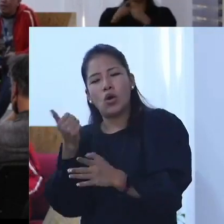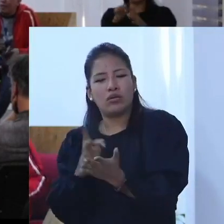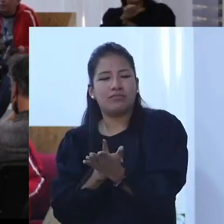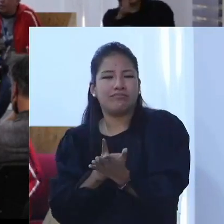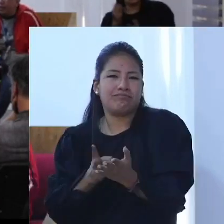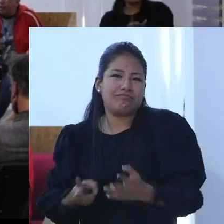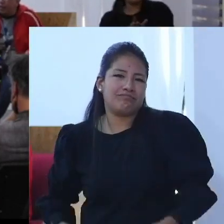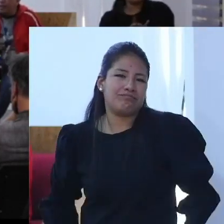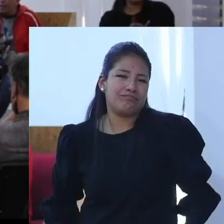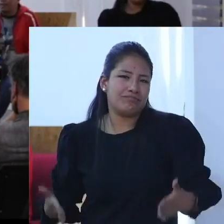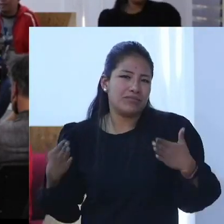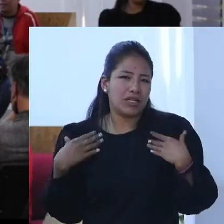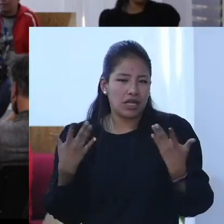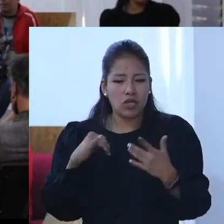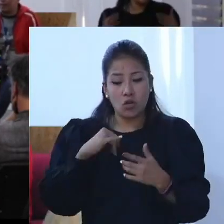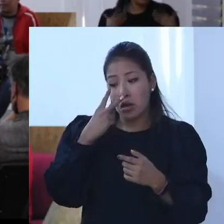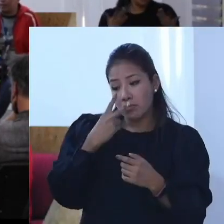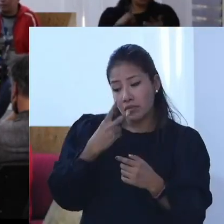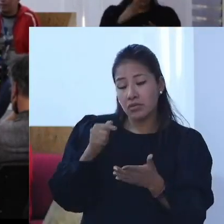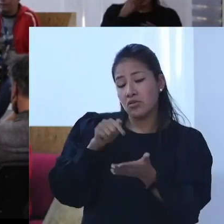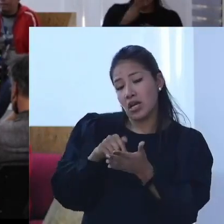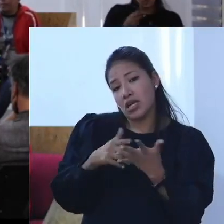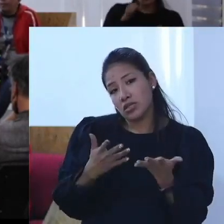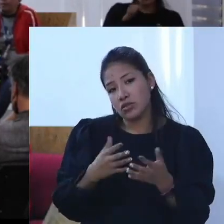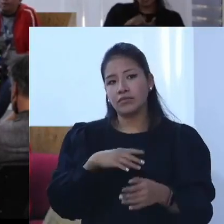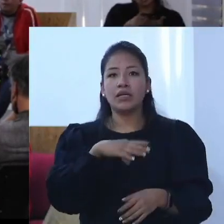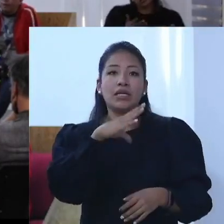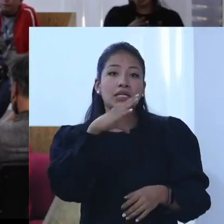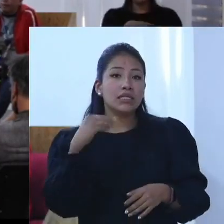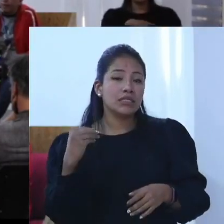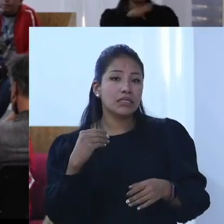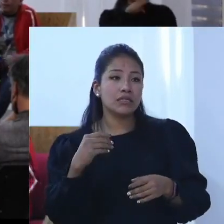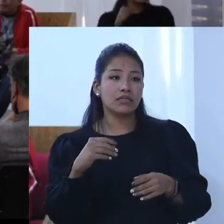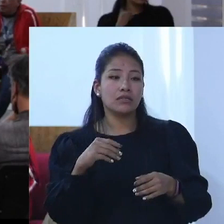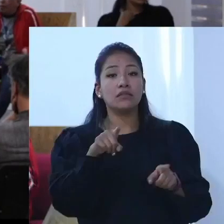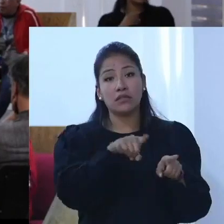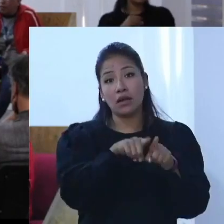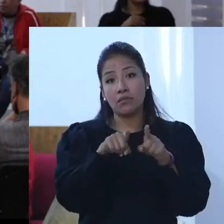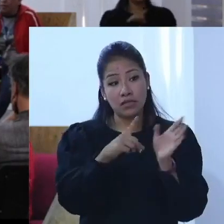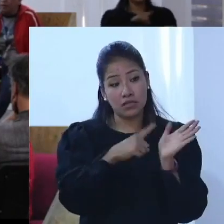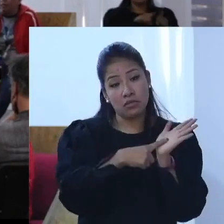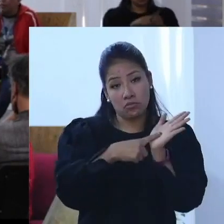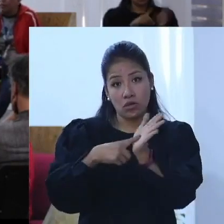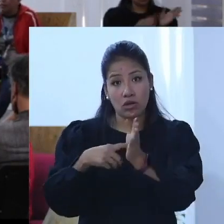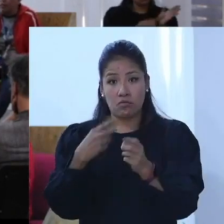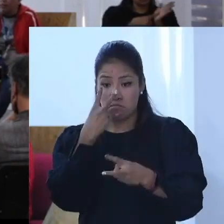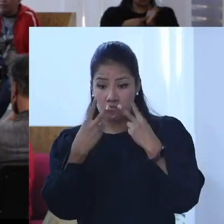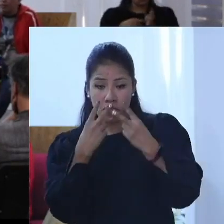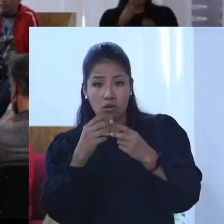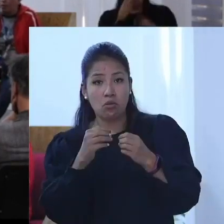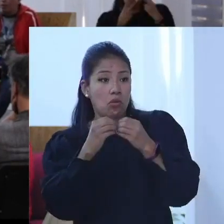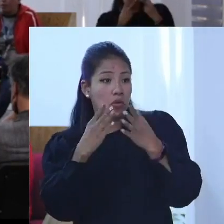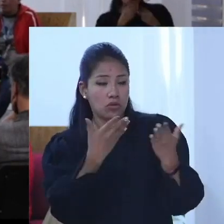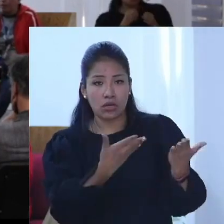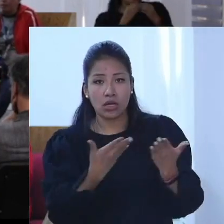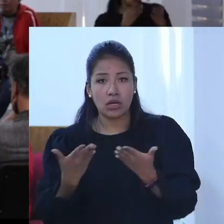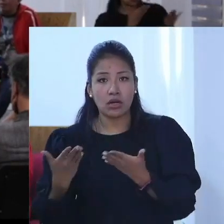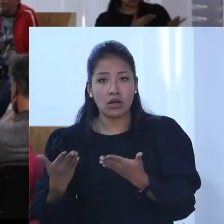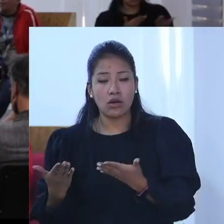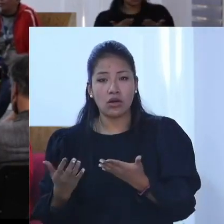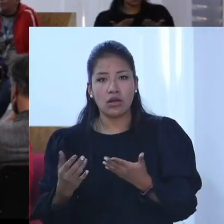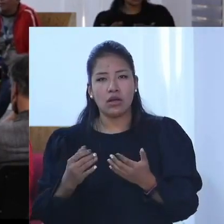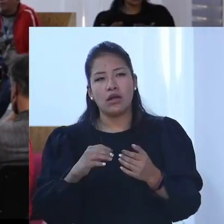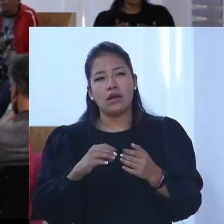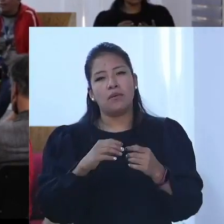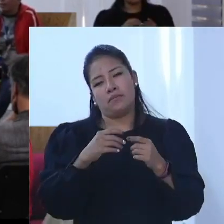ver eso en este en este taller no y se han visibilizado Pues muchas cosas también no Que obviamente que miren que